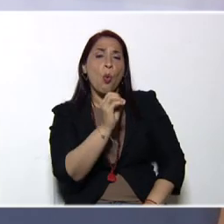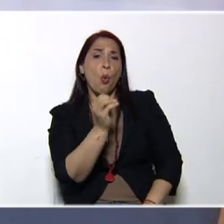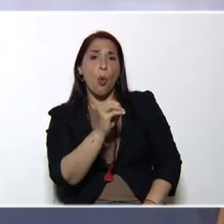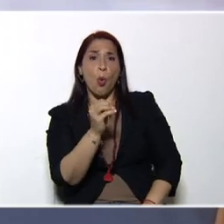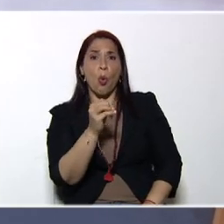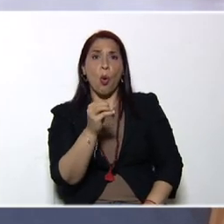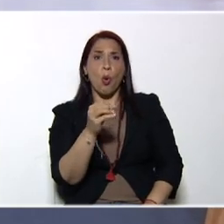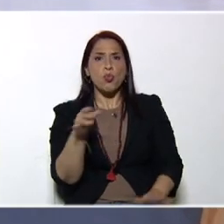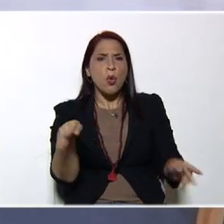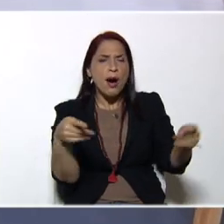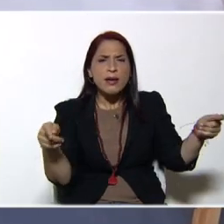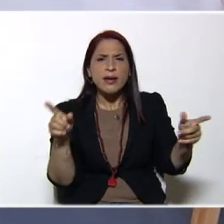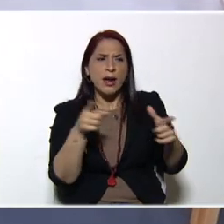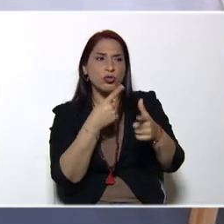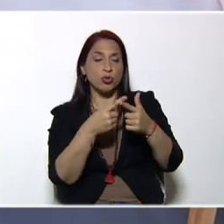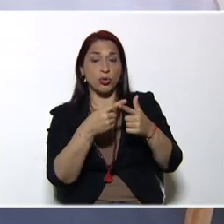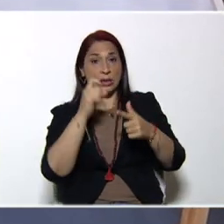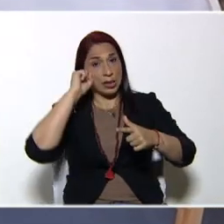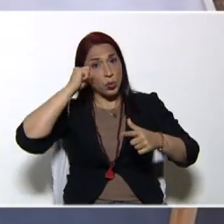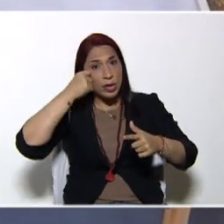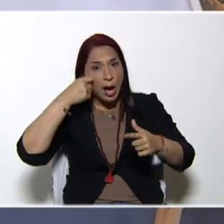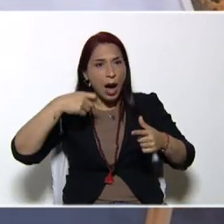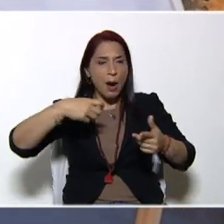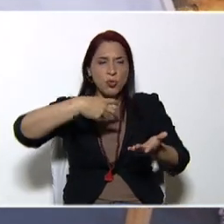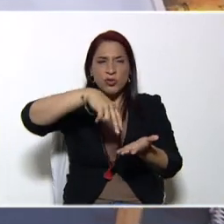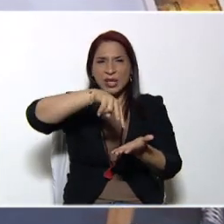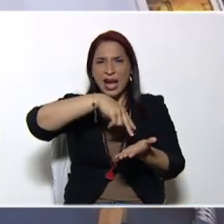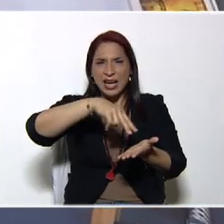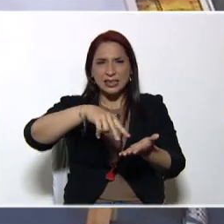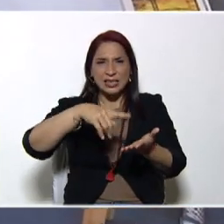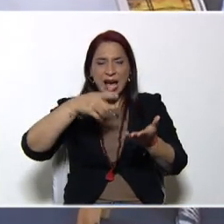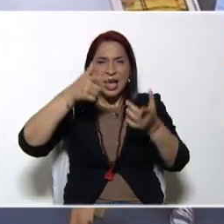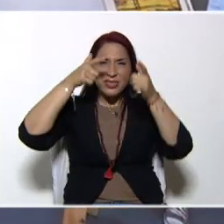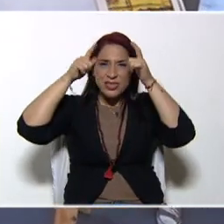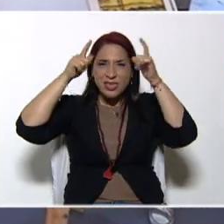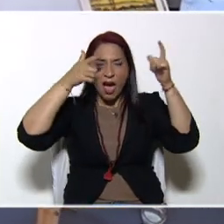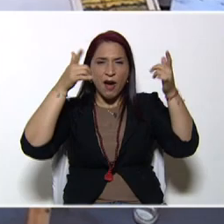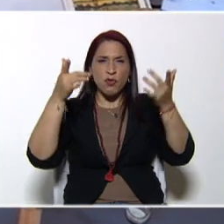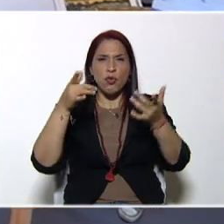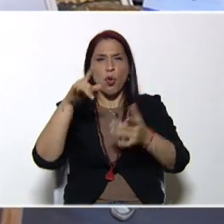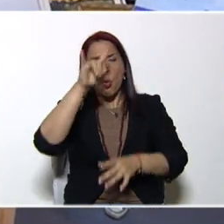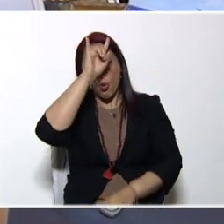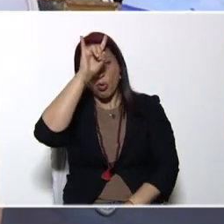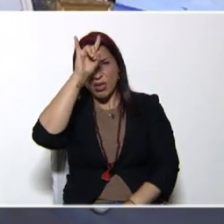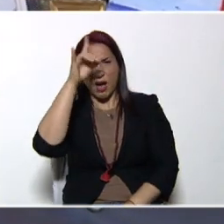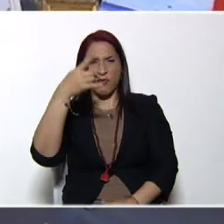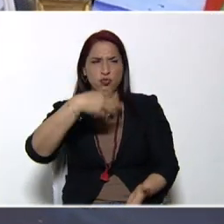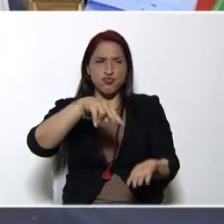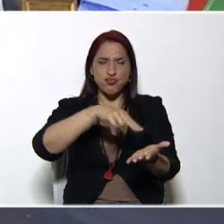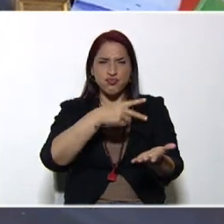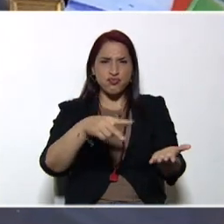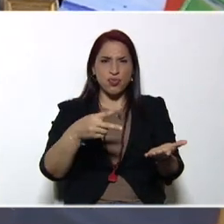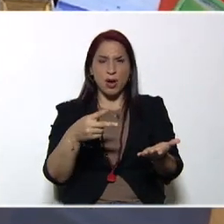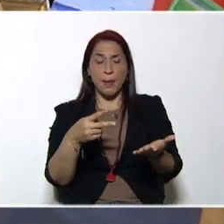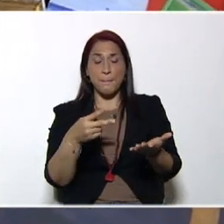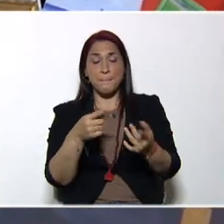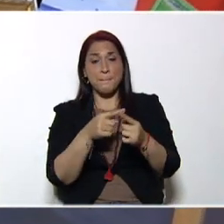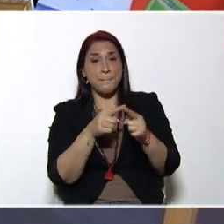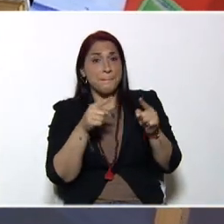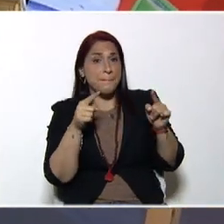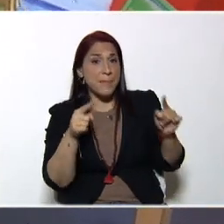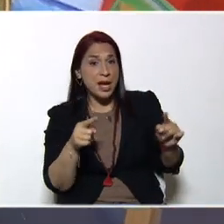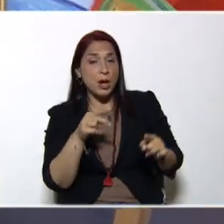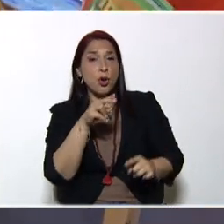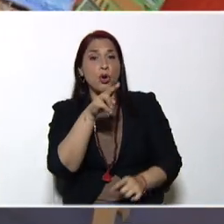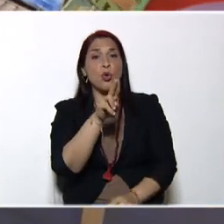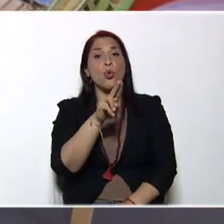Guajira. Recordamos entonces las danzas de los Diablos de Yare, el baile de San Benito, eso es lo que está recién. Pero la